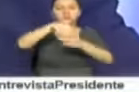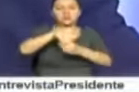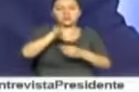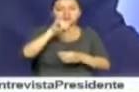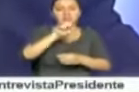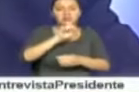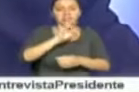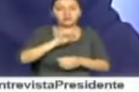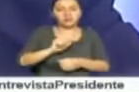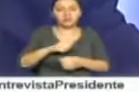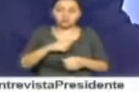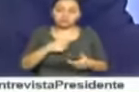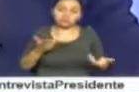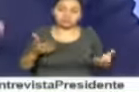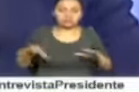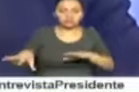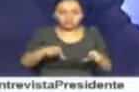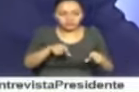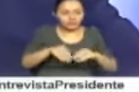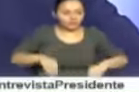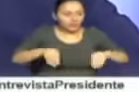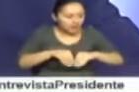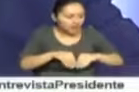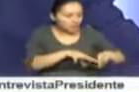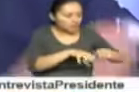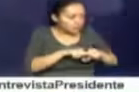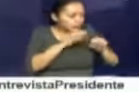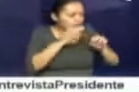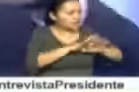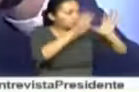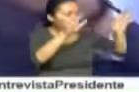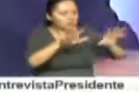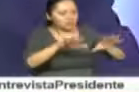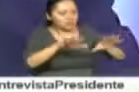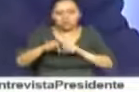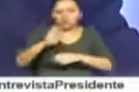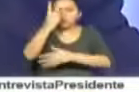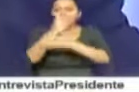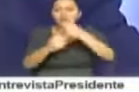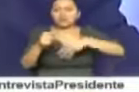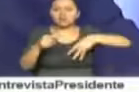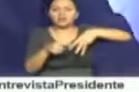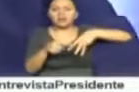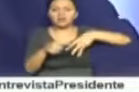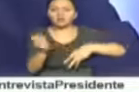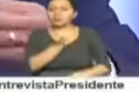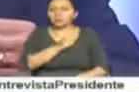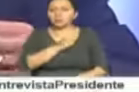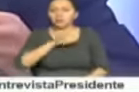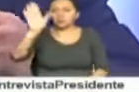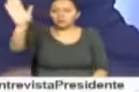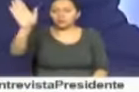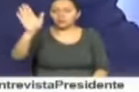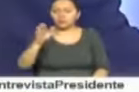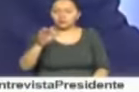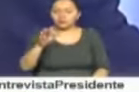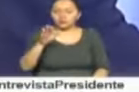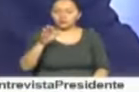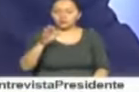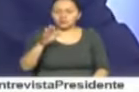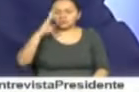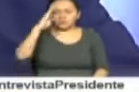¿ok? Entonces agarran tierras, agarran empresas, el Hotel Marri y toda esa cosa, ¿no? Y por último, incluso han llegado a